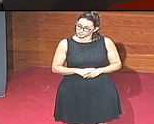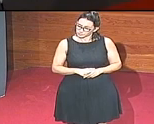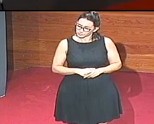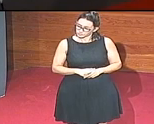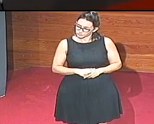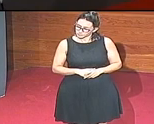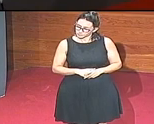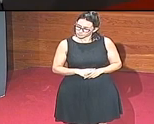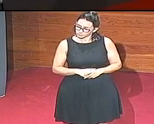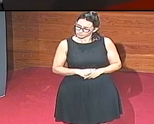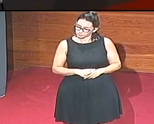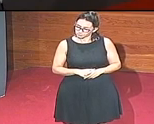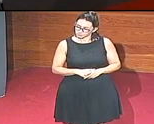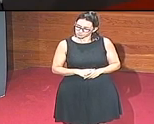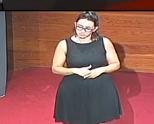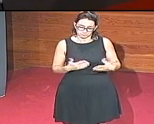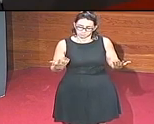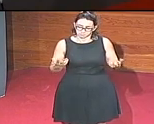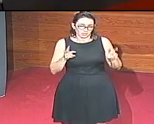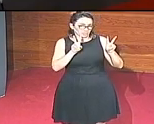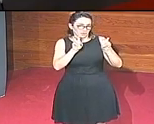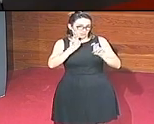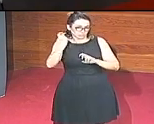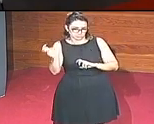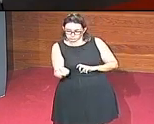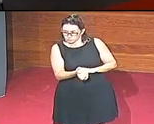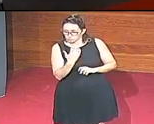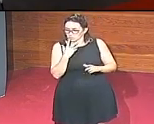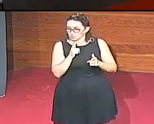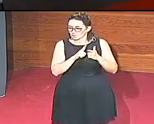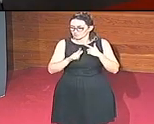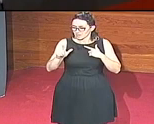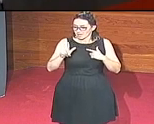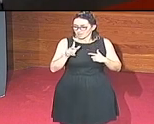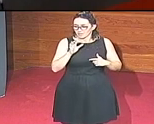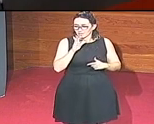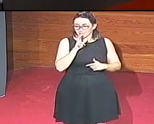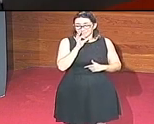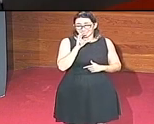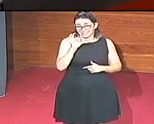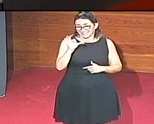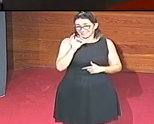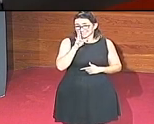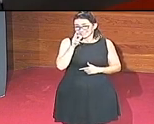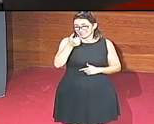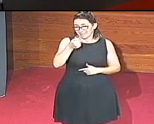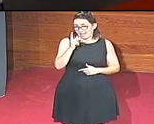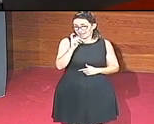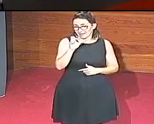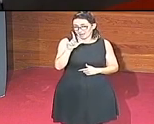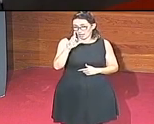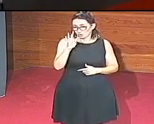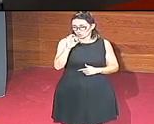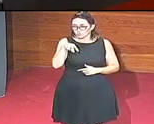y lo mismo sobre todo tipo de temas pues el viaje de shackleton pues cuentas cómo fue el viaje en la barca para pedir ayuda para